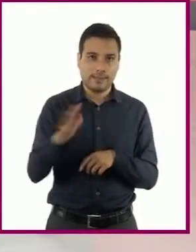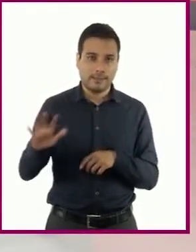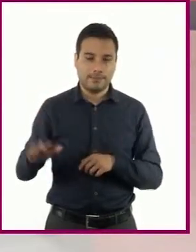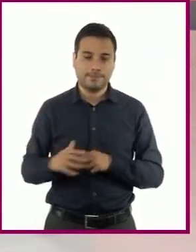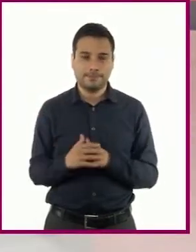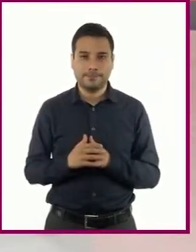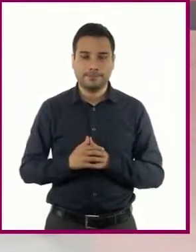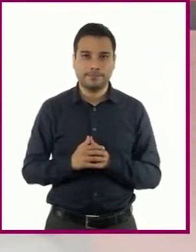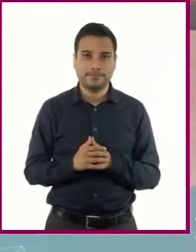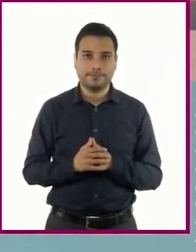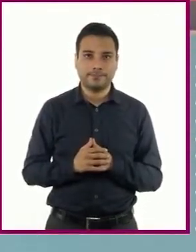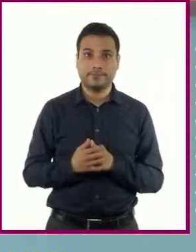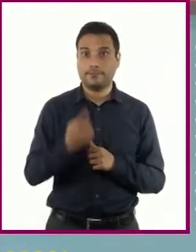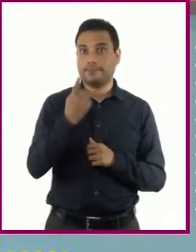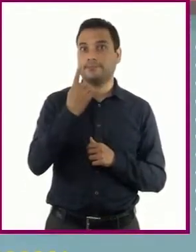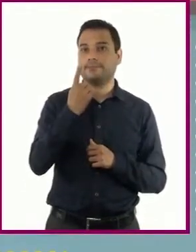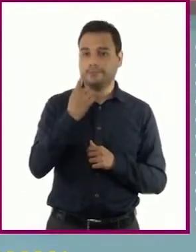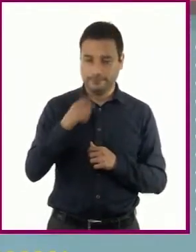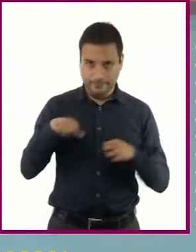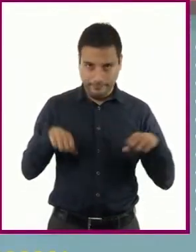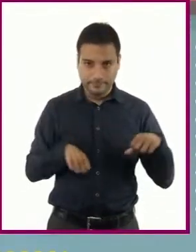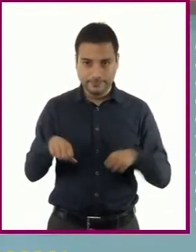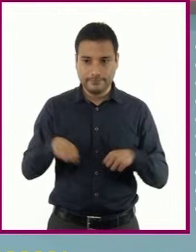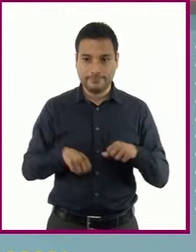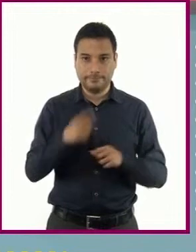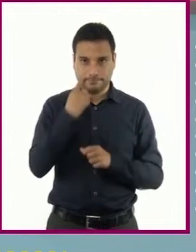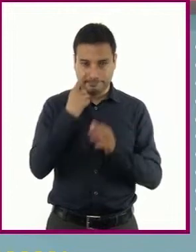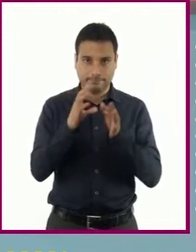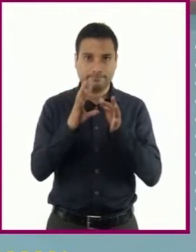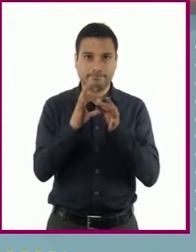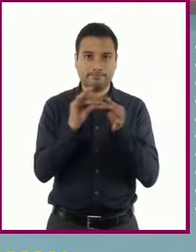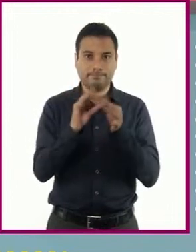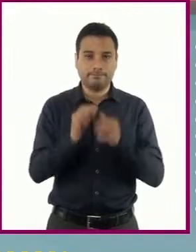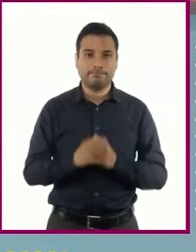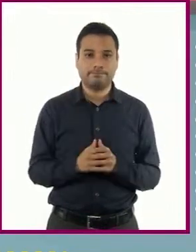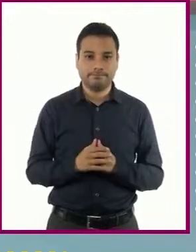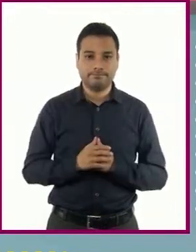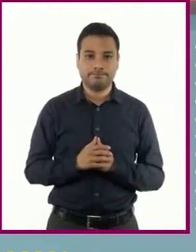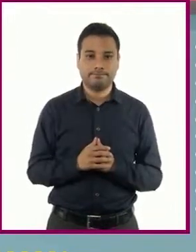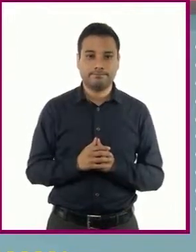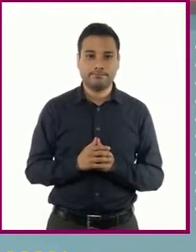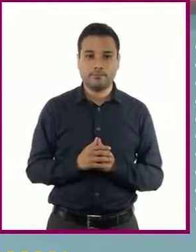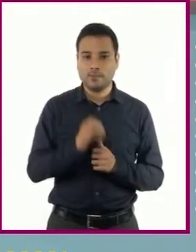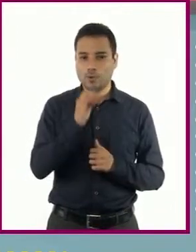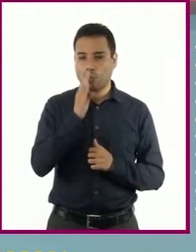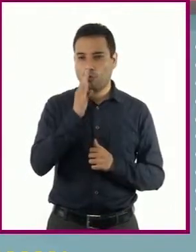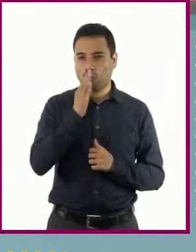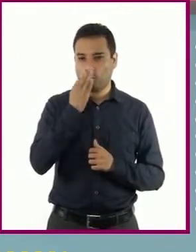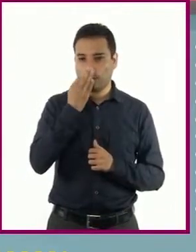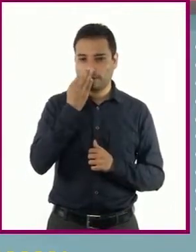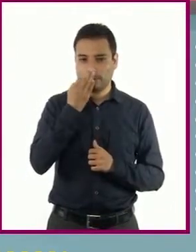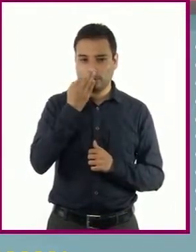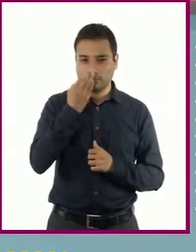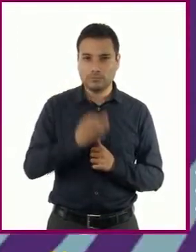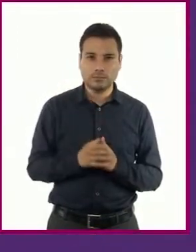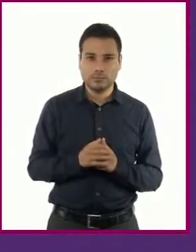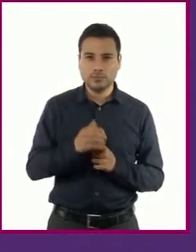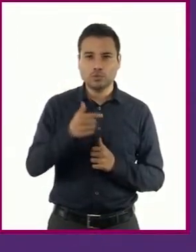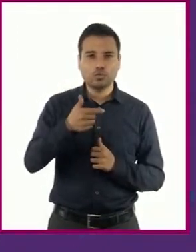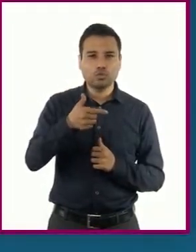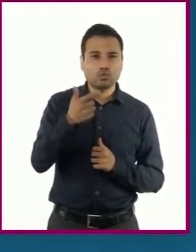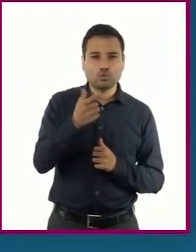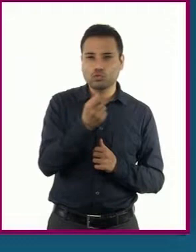Enfrentémonos al primer reto químico. ¿Se atreverían a calcular cuántas docenas de rosas resultan de una gruesa?